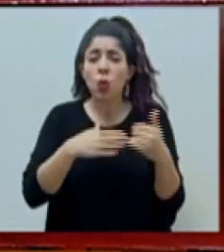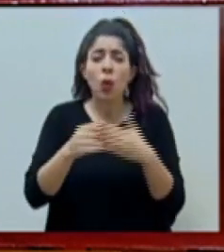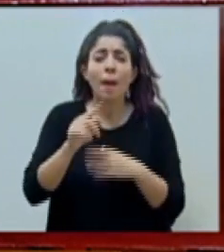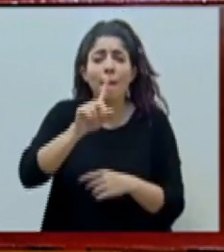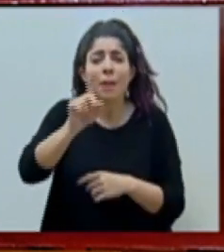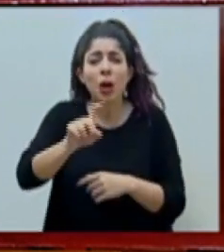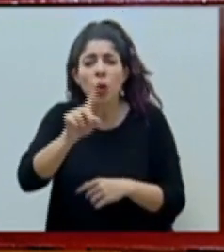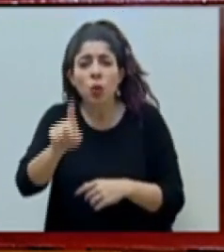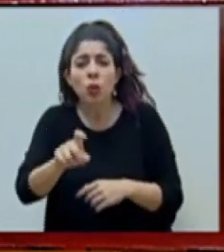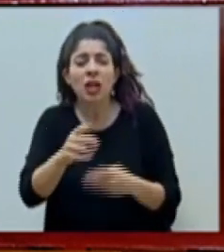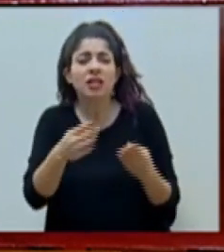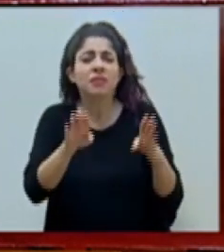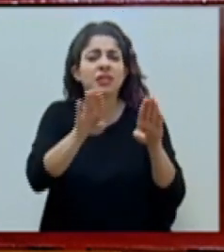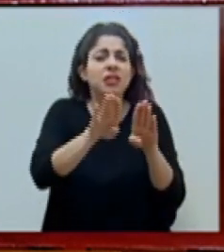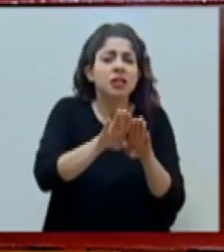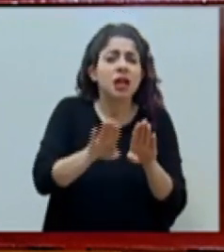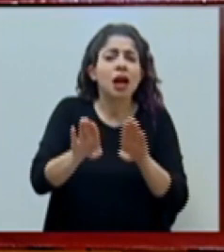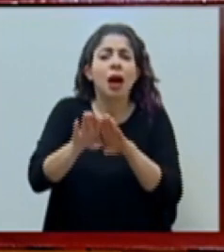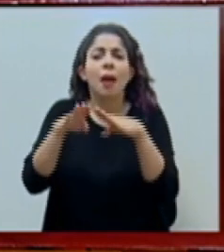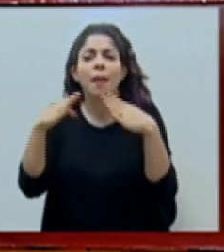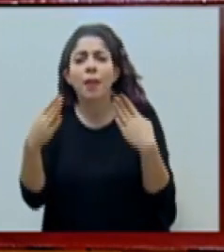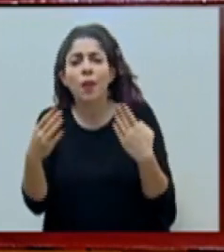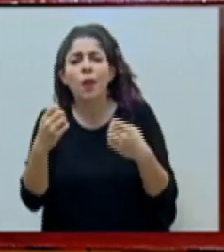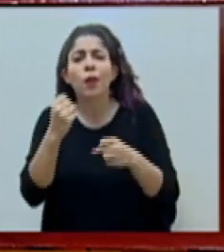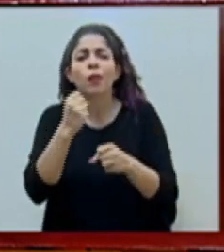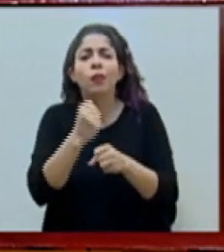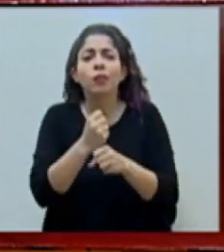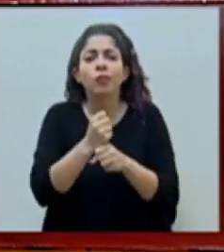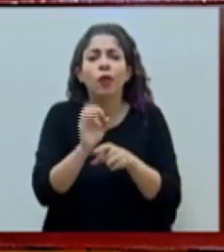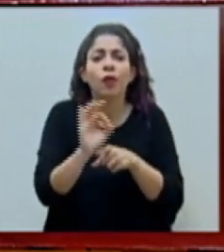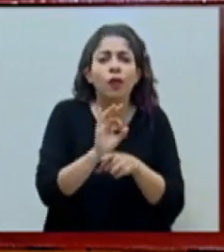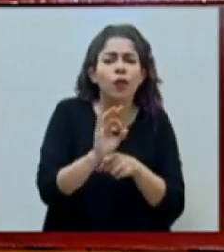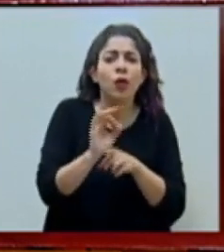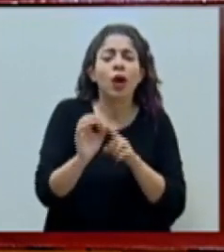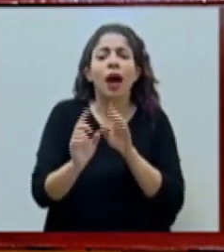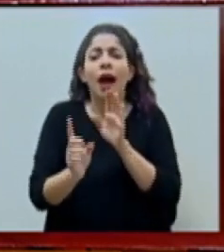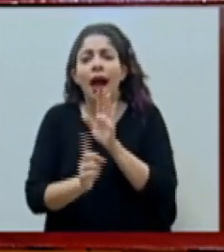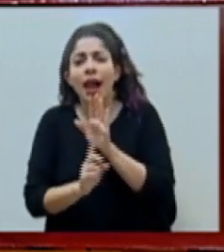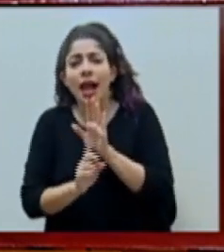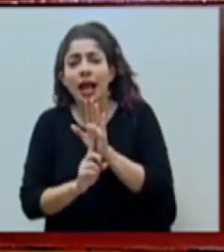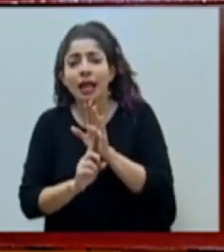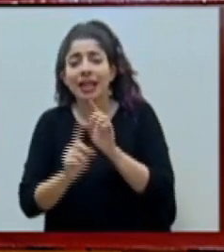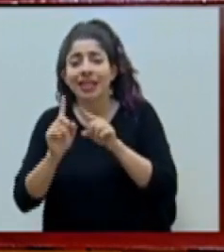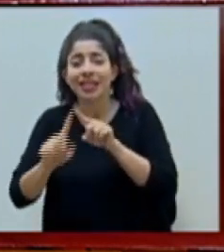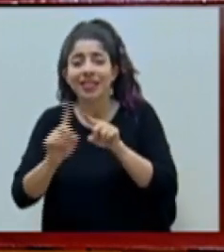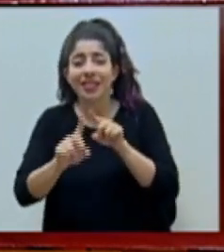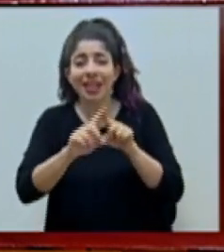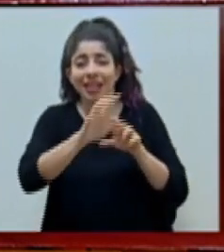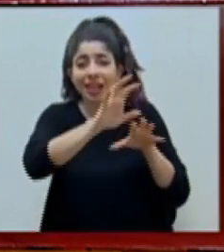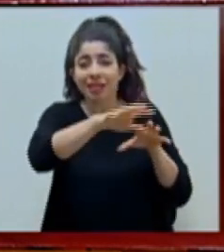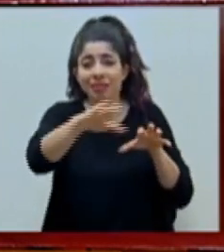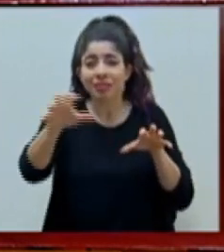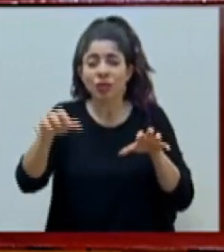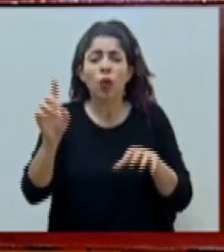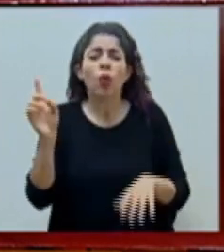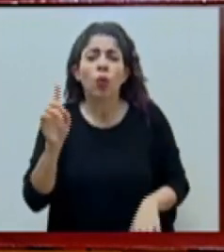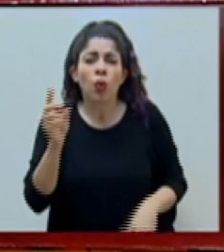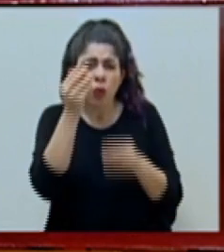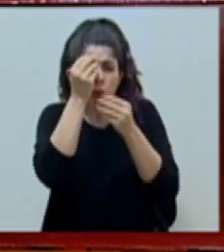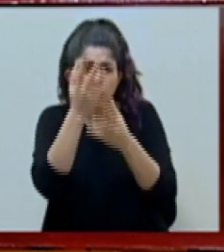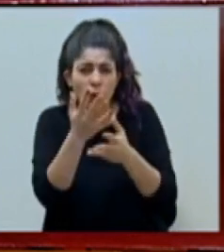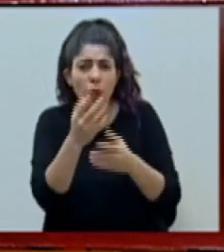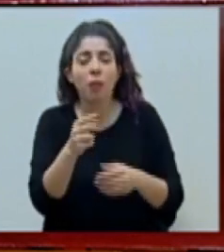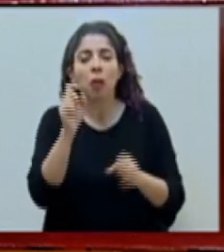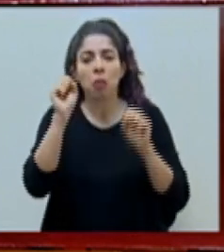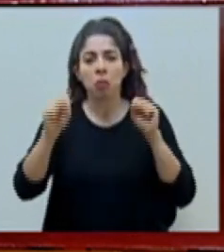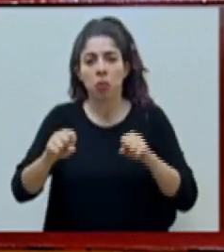consultar las medidas de cierre, apertura, operación y alertas en los distintos cantones puede visitar el